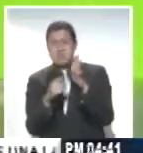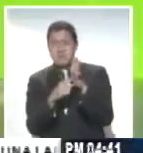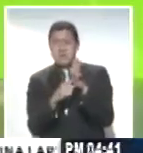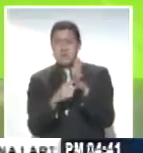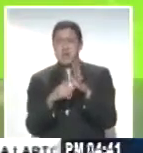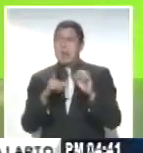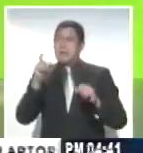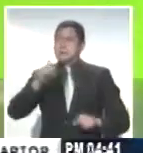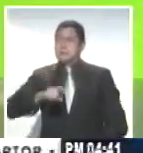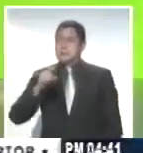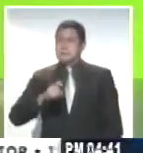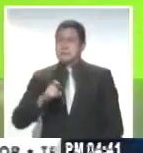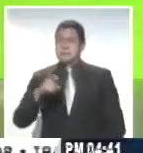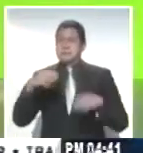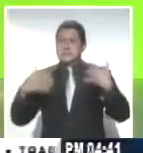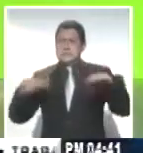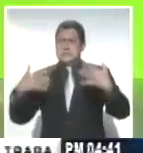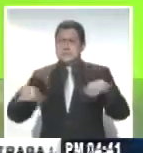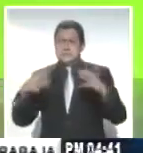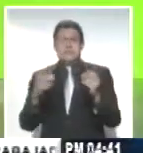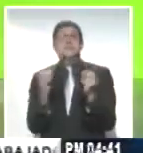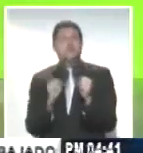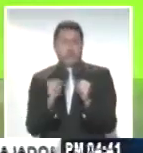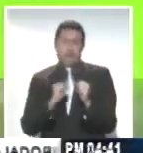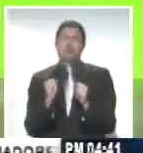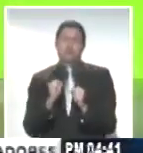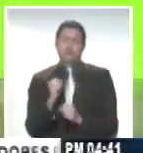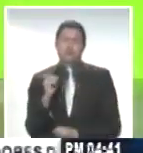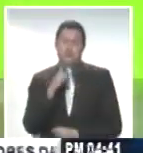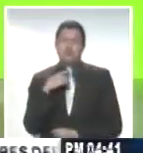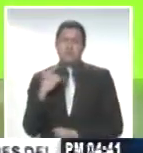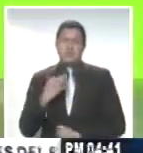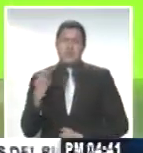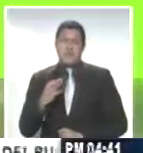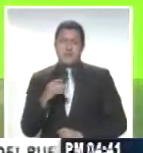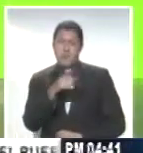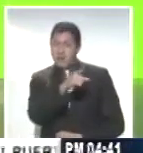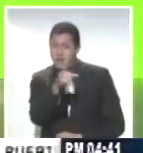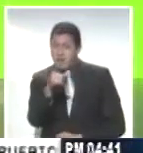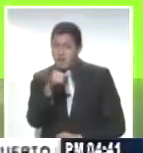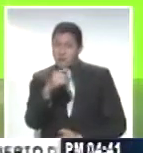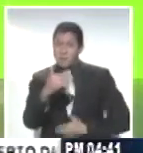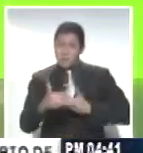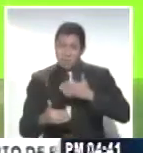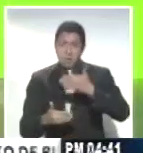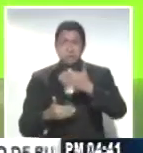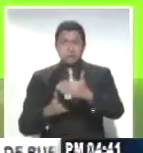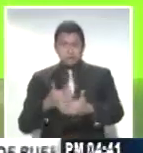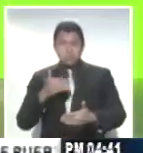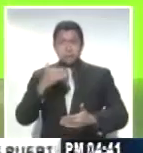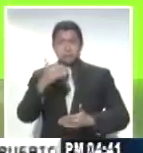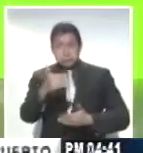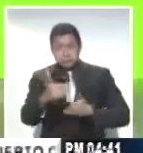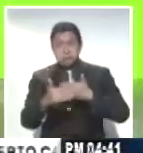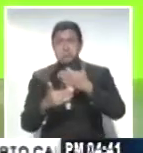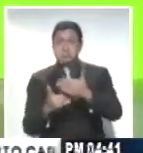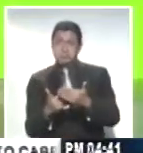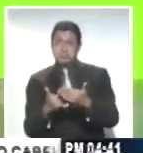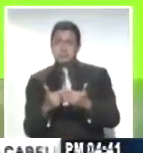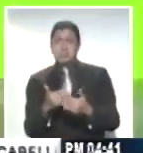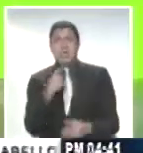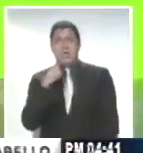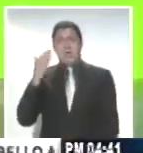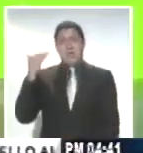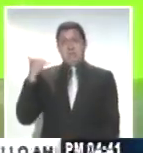la necesidad de sacudirse las manos. Entonces, esto a medida que va avanzando, recuerden que al principio le